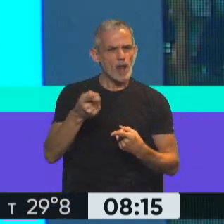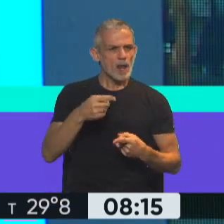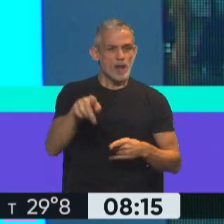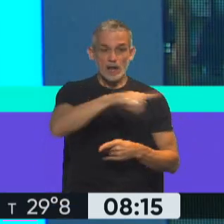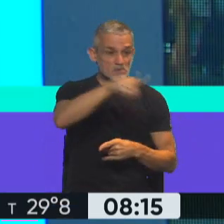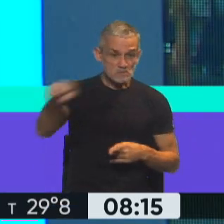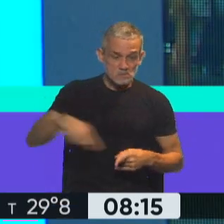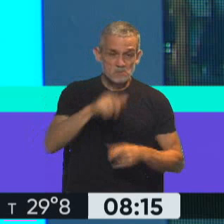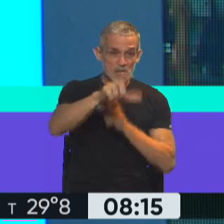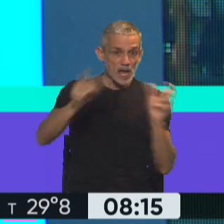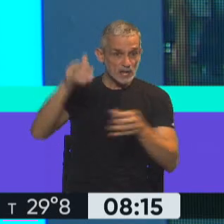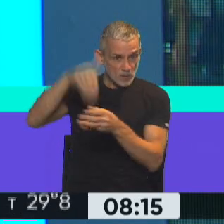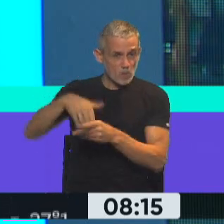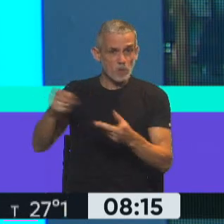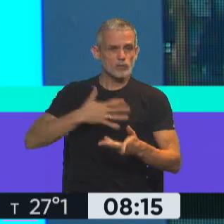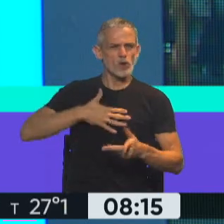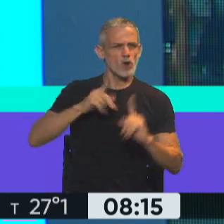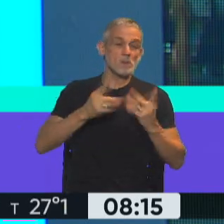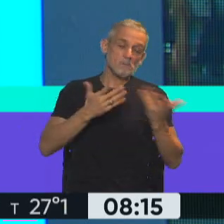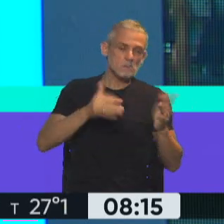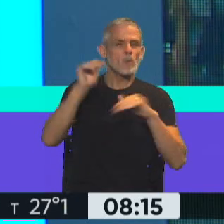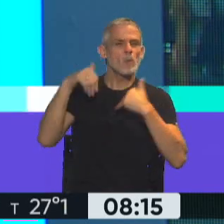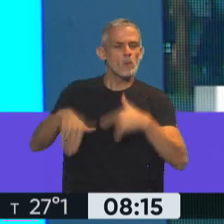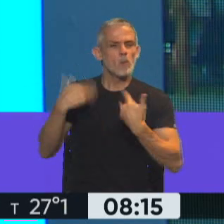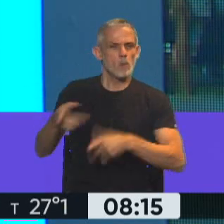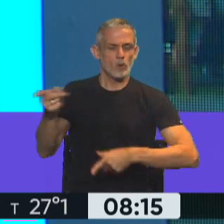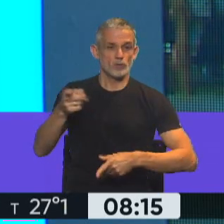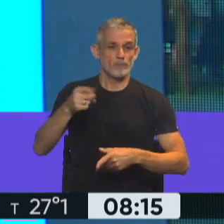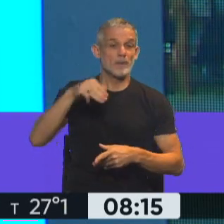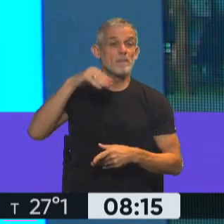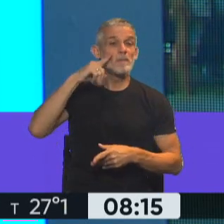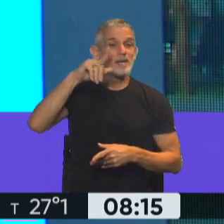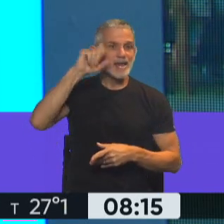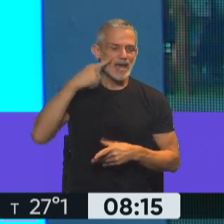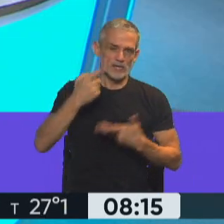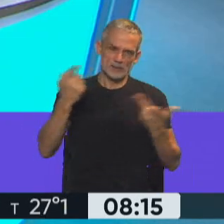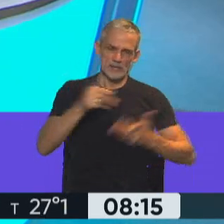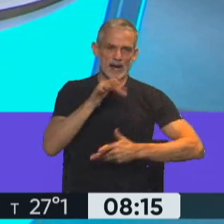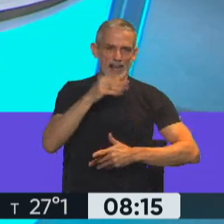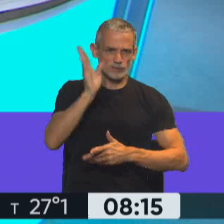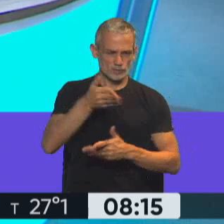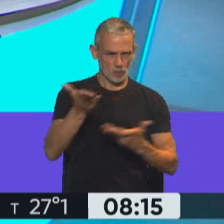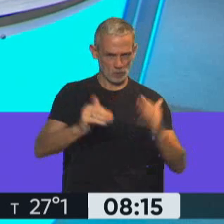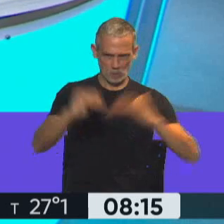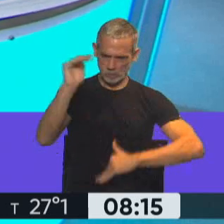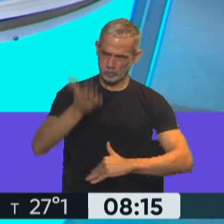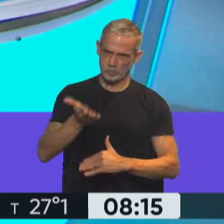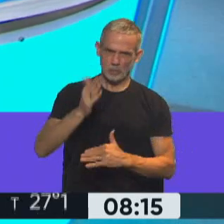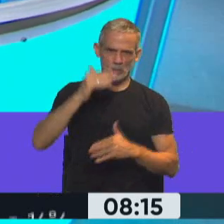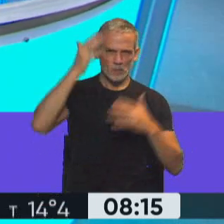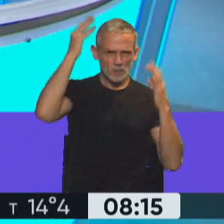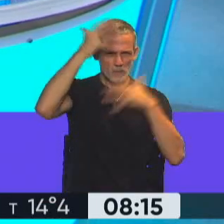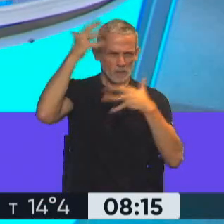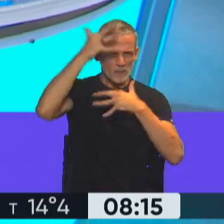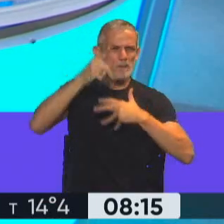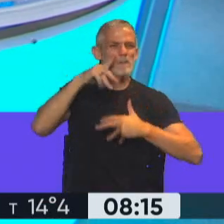descontento. Y sí, obviamente, el dato mayor es el de Milei, ¿no? Que saca casi 14 puntos, que si bien uno puede decir, bueno, algunos te dicen en los